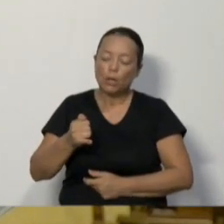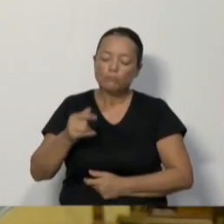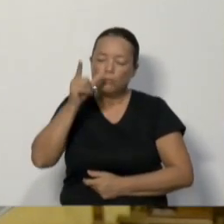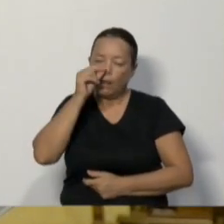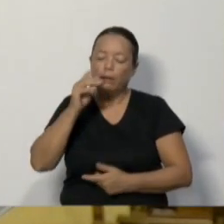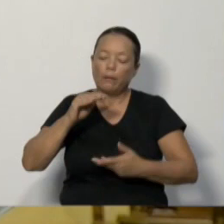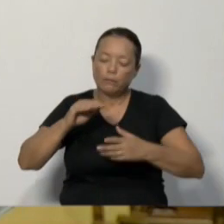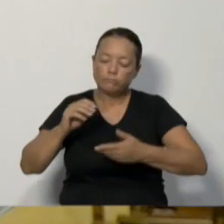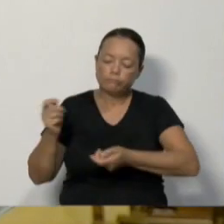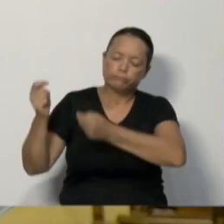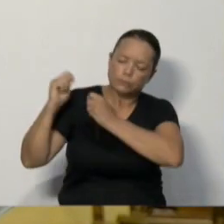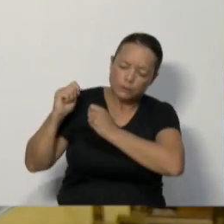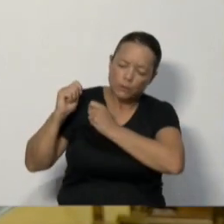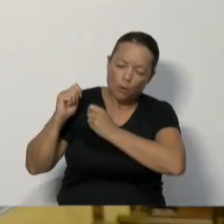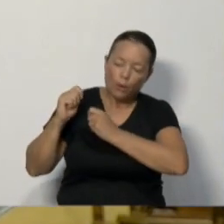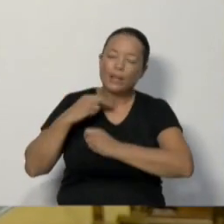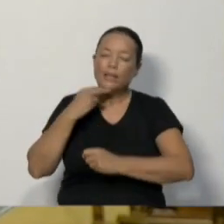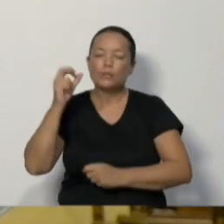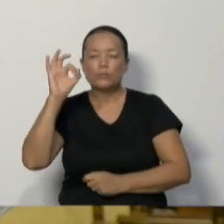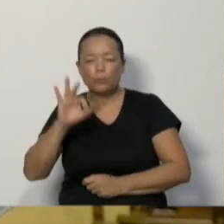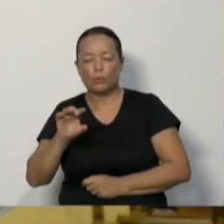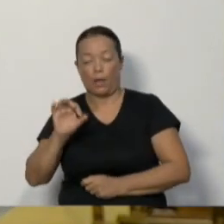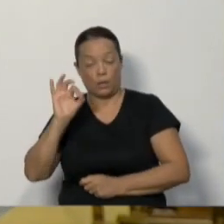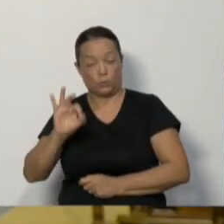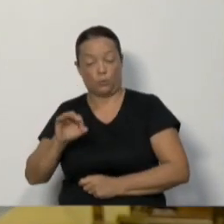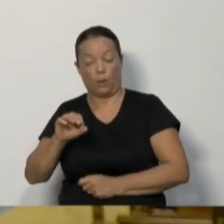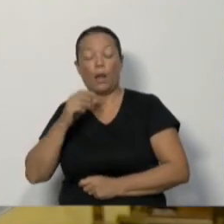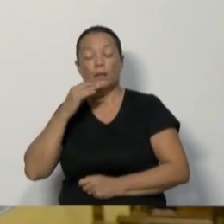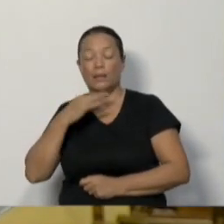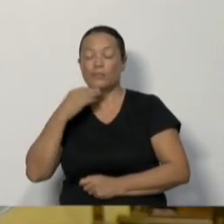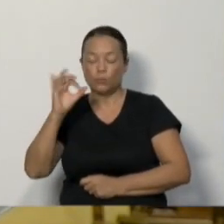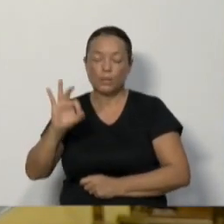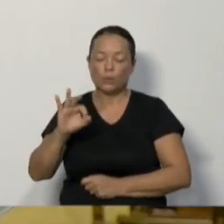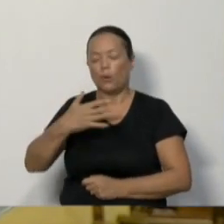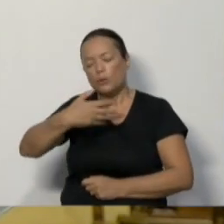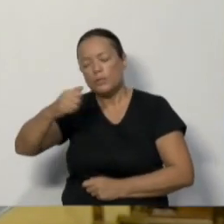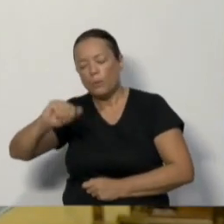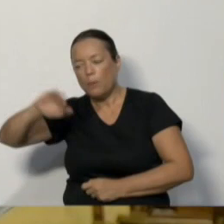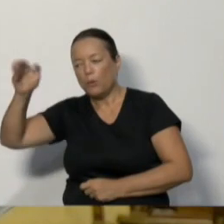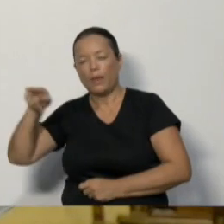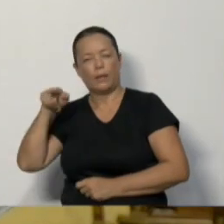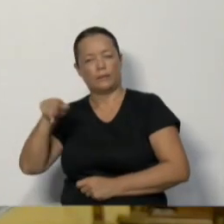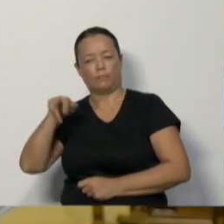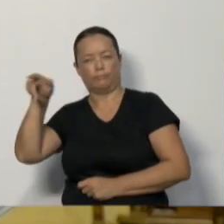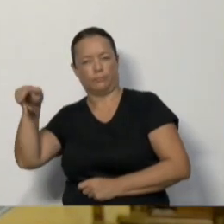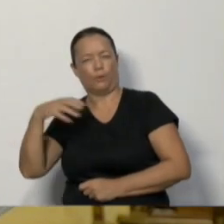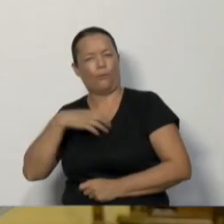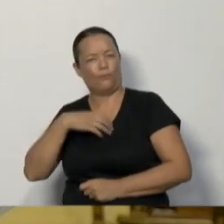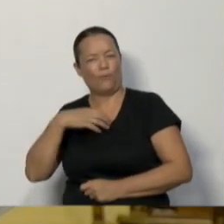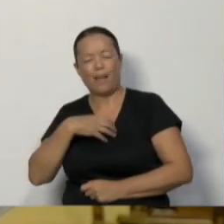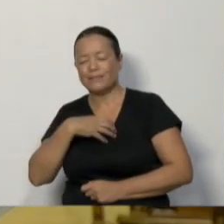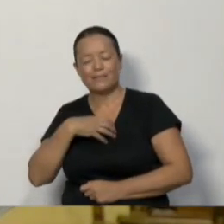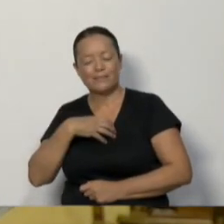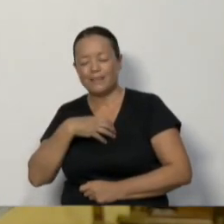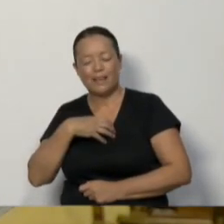leña y lo llevó a Isaac, a esa montaña que Dios le indicaba. La confianza es